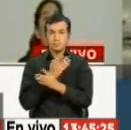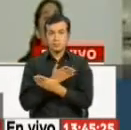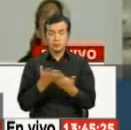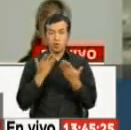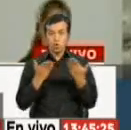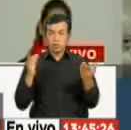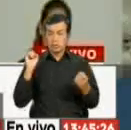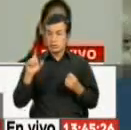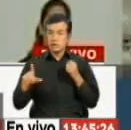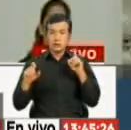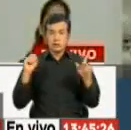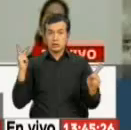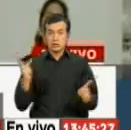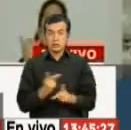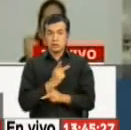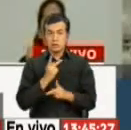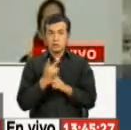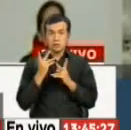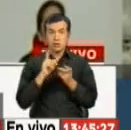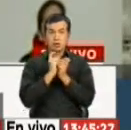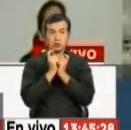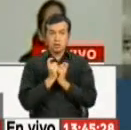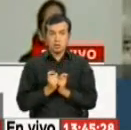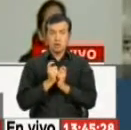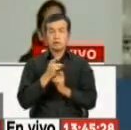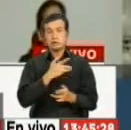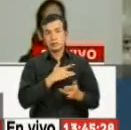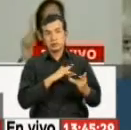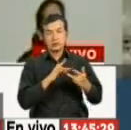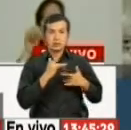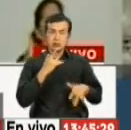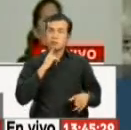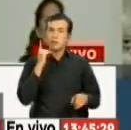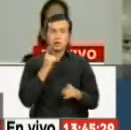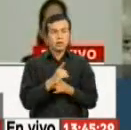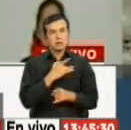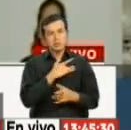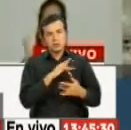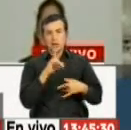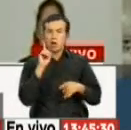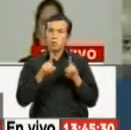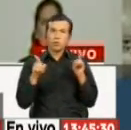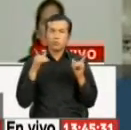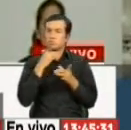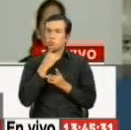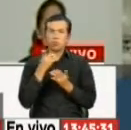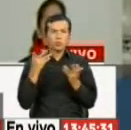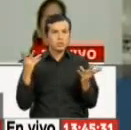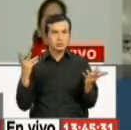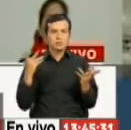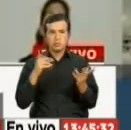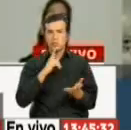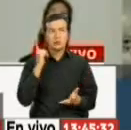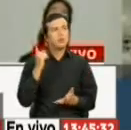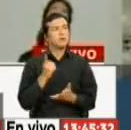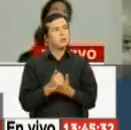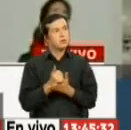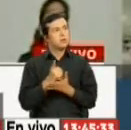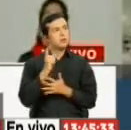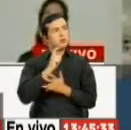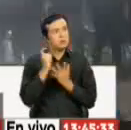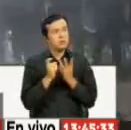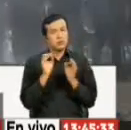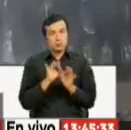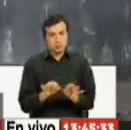inflación todos estos cambios generan incomodidad claramente generan incomodidad pero son los necesarios